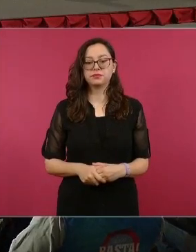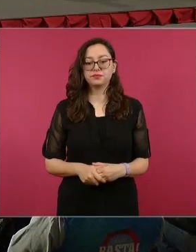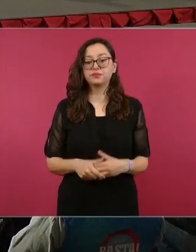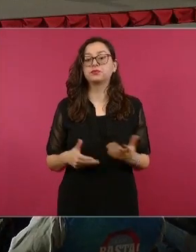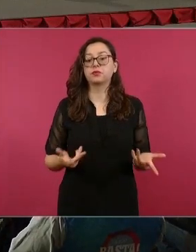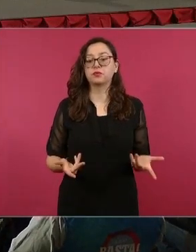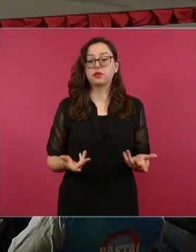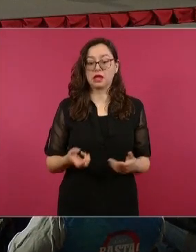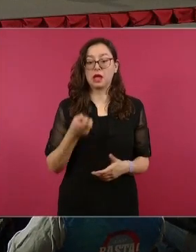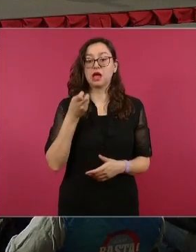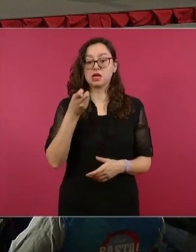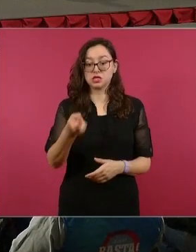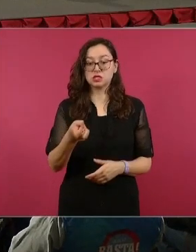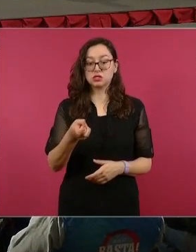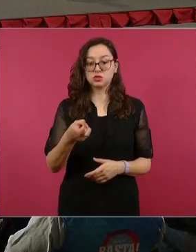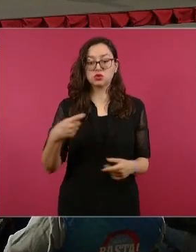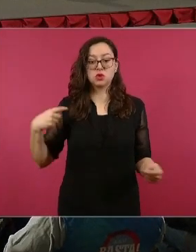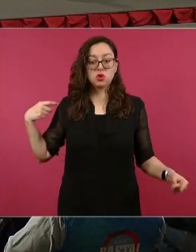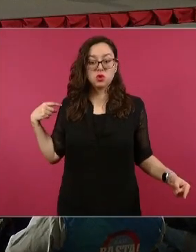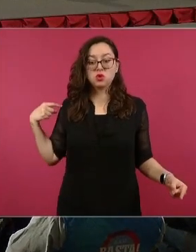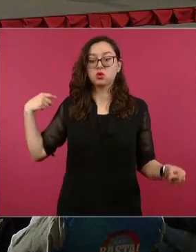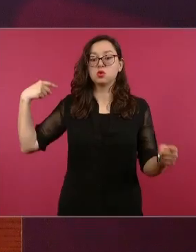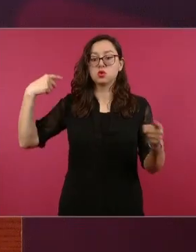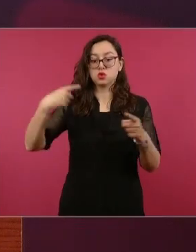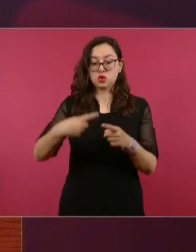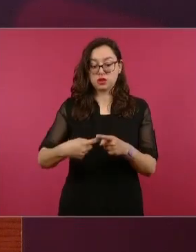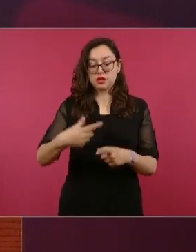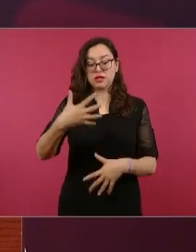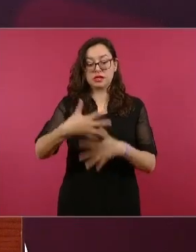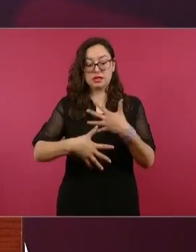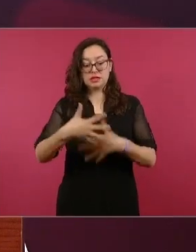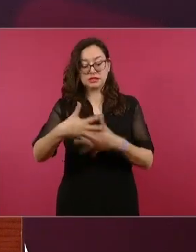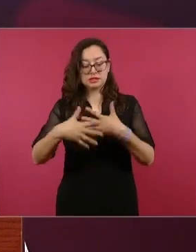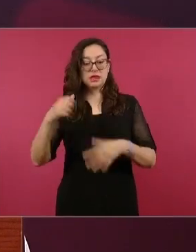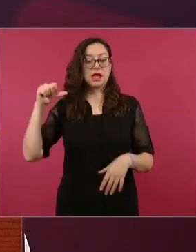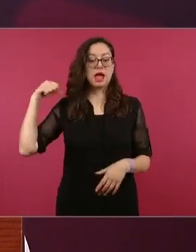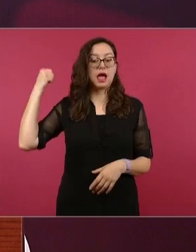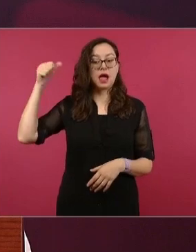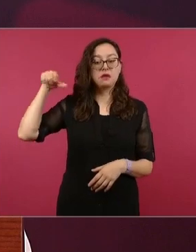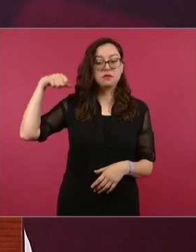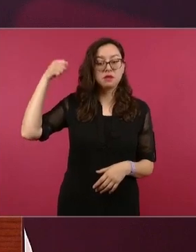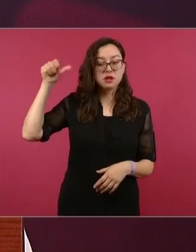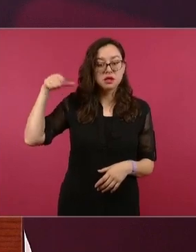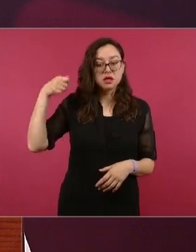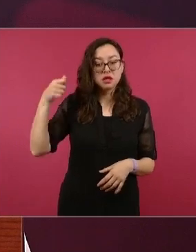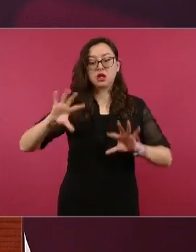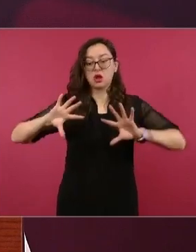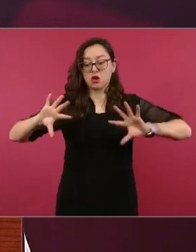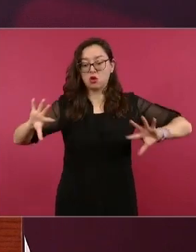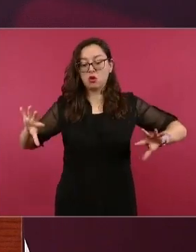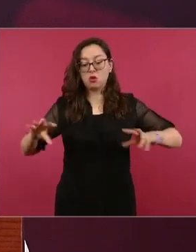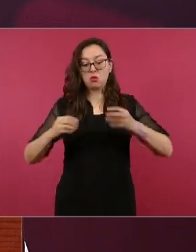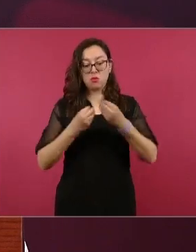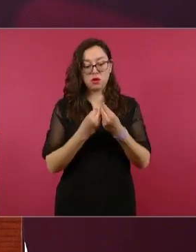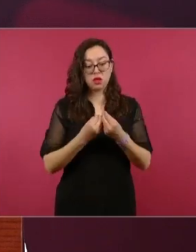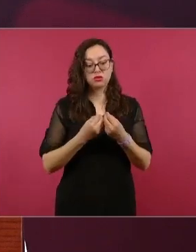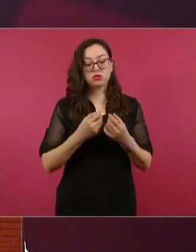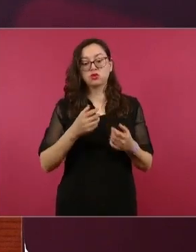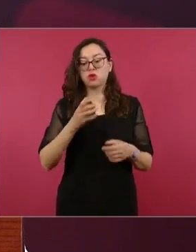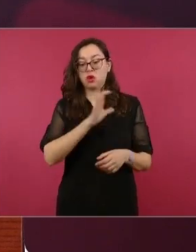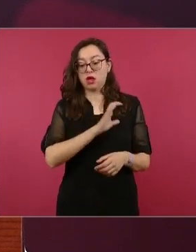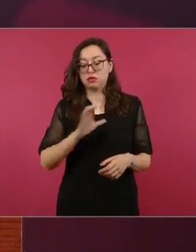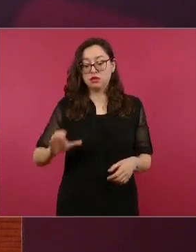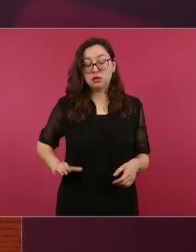Con este mecanismo, hasta el 15 de abril, hemos podido atender la totalidad de las solicitudes